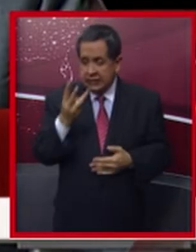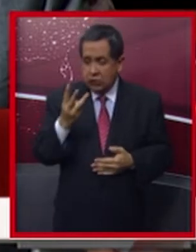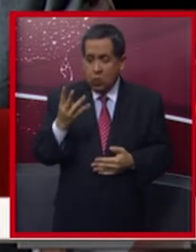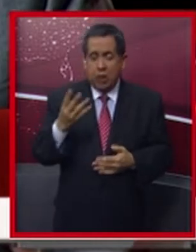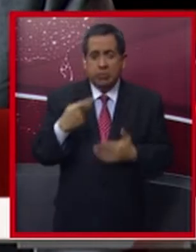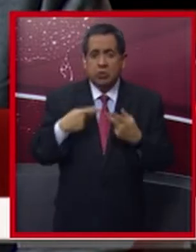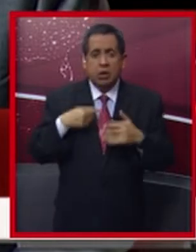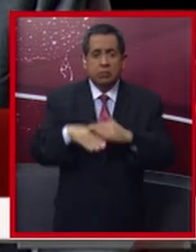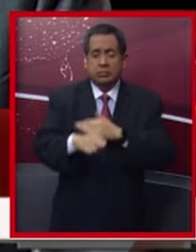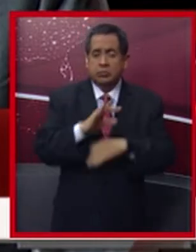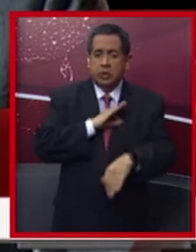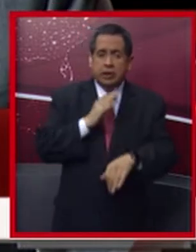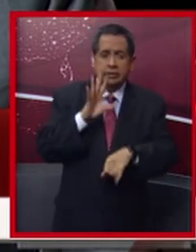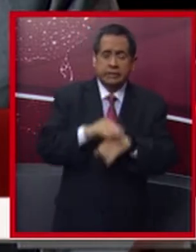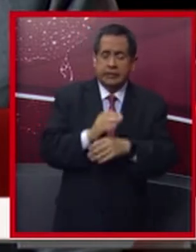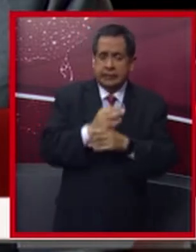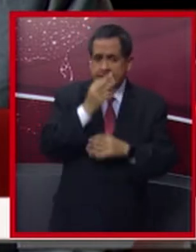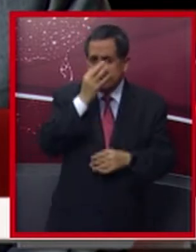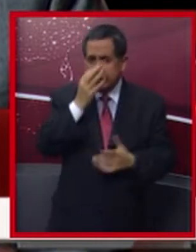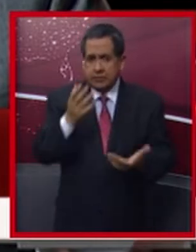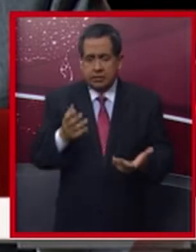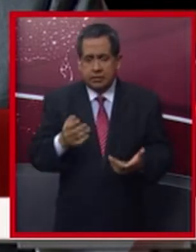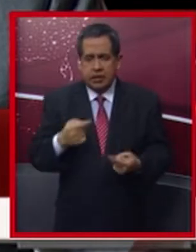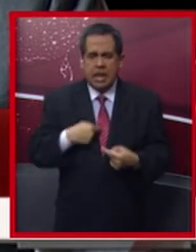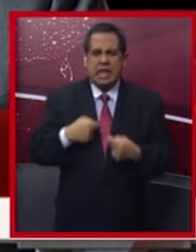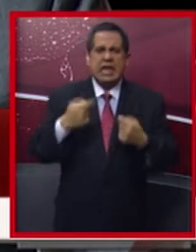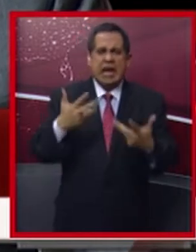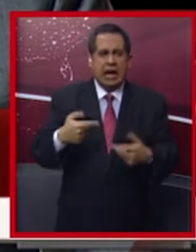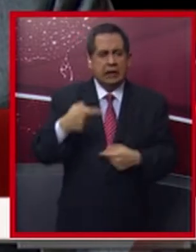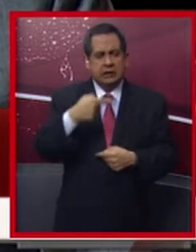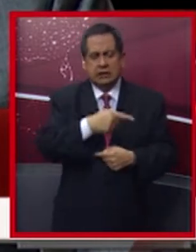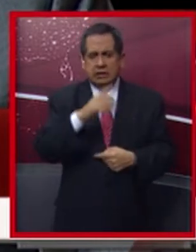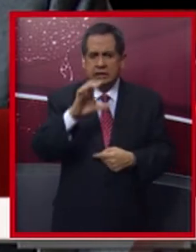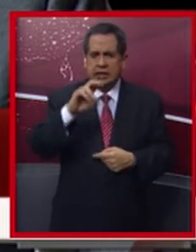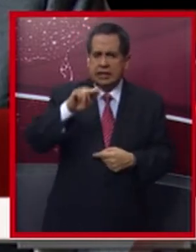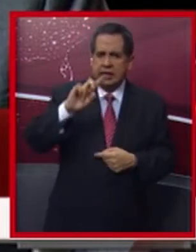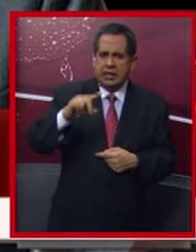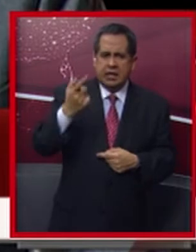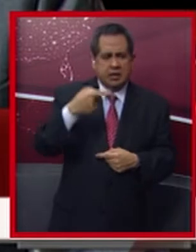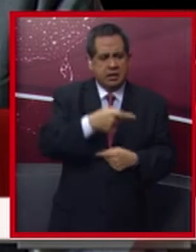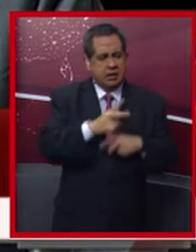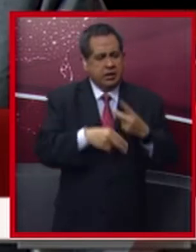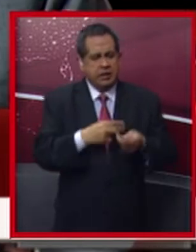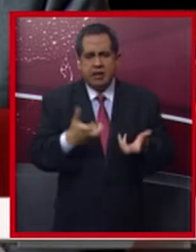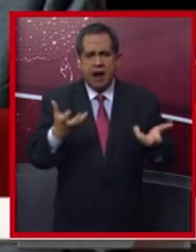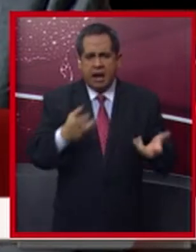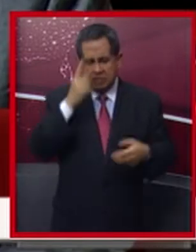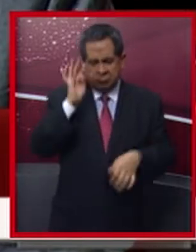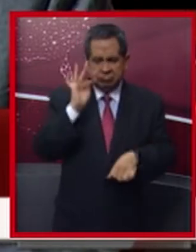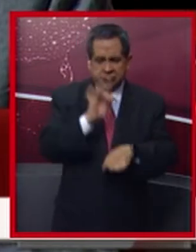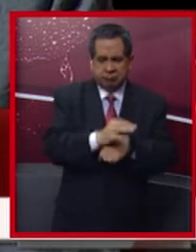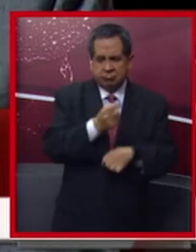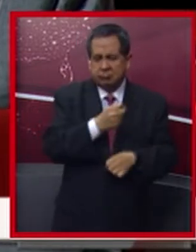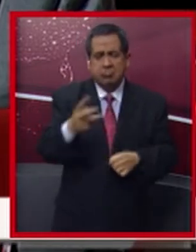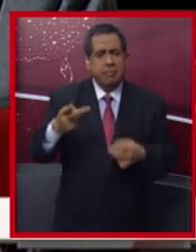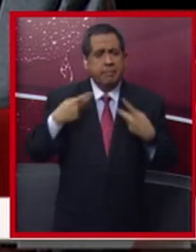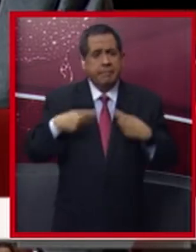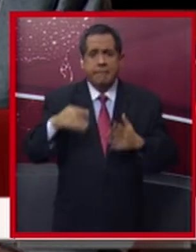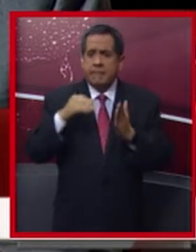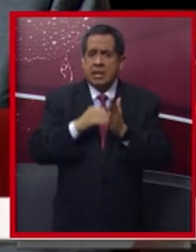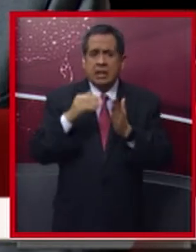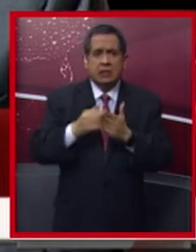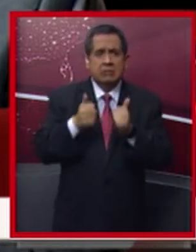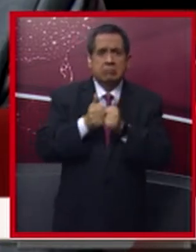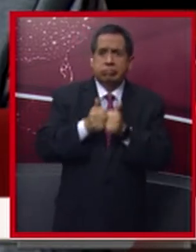personas. Es la pregunta, ¿qué acciones está implementando la CNDH para atender esos miles de migrantes extranjeros que se